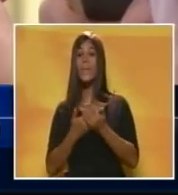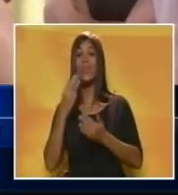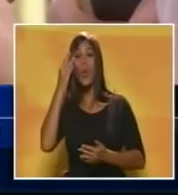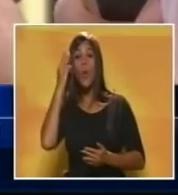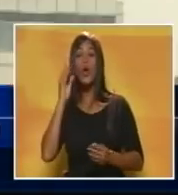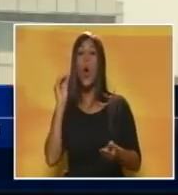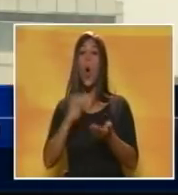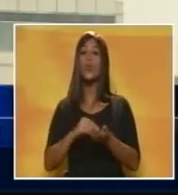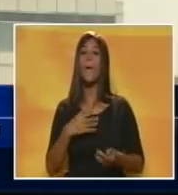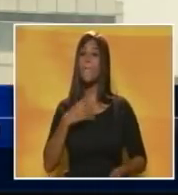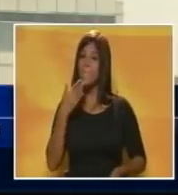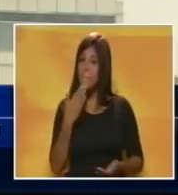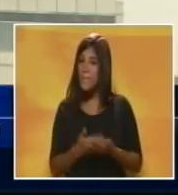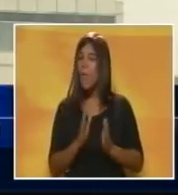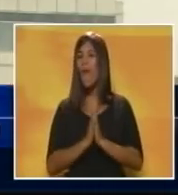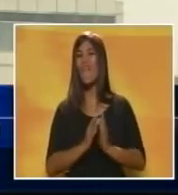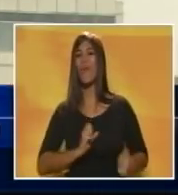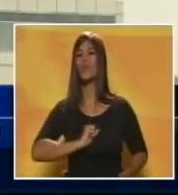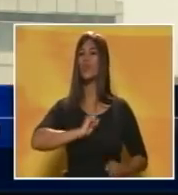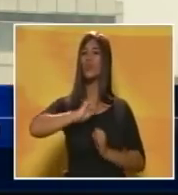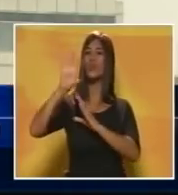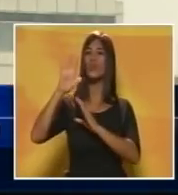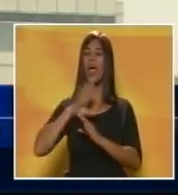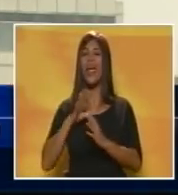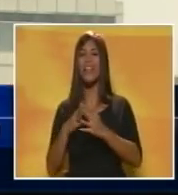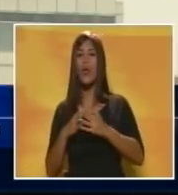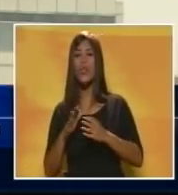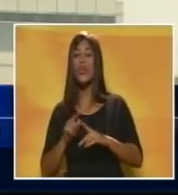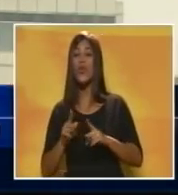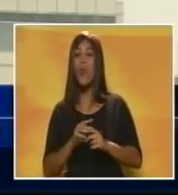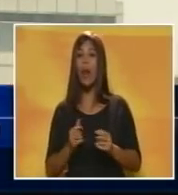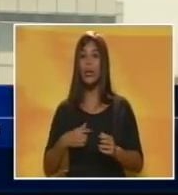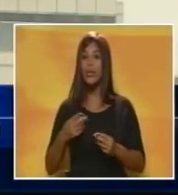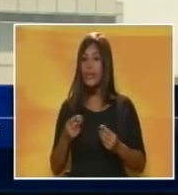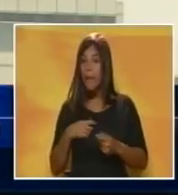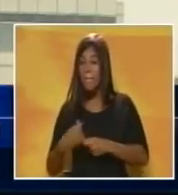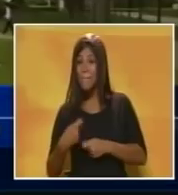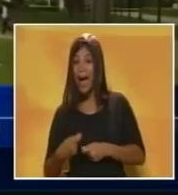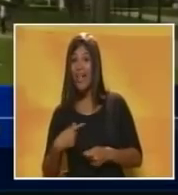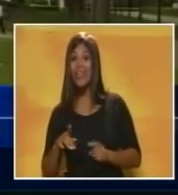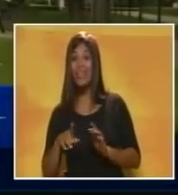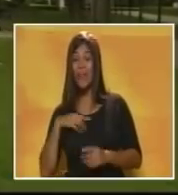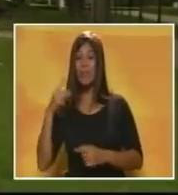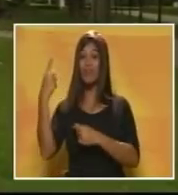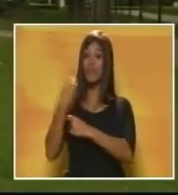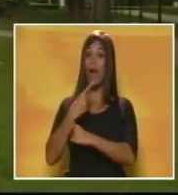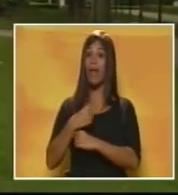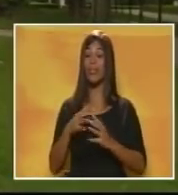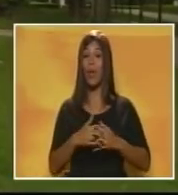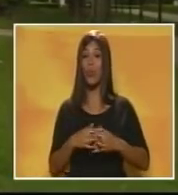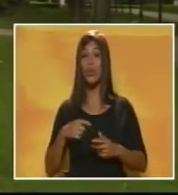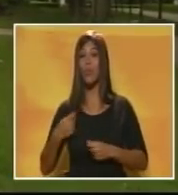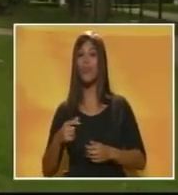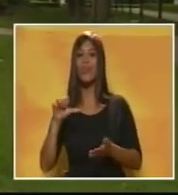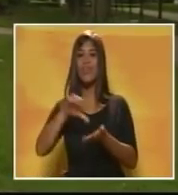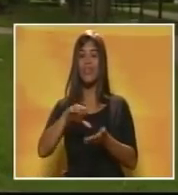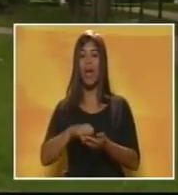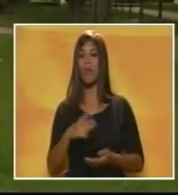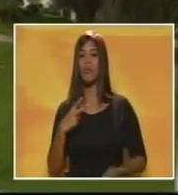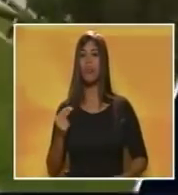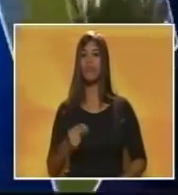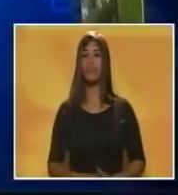su extradición por la supuesta implicación en fraude para evadir las sanciones económicas impuestas por Estados Unidos a Irán.